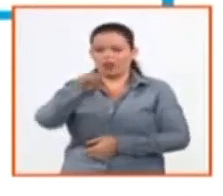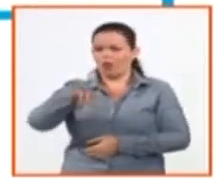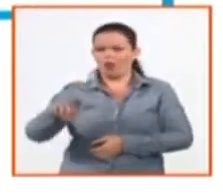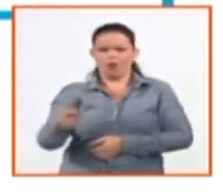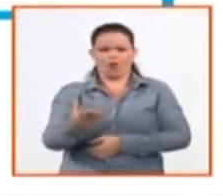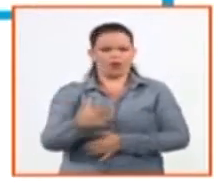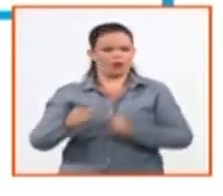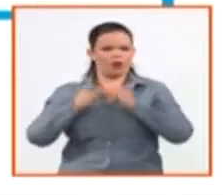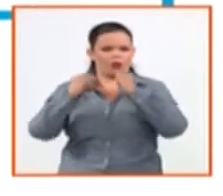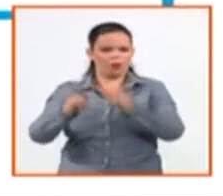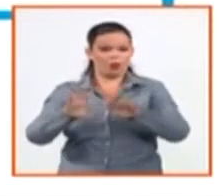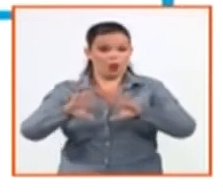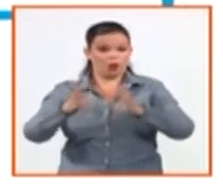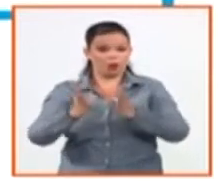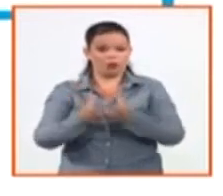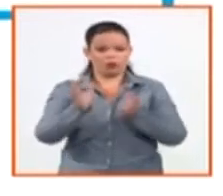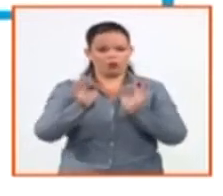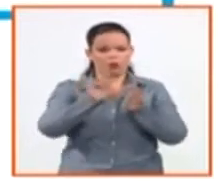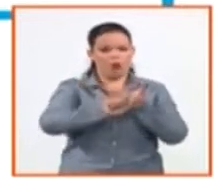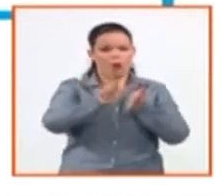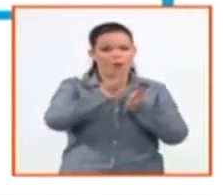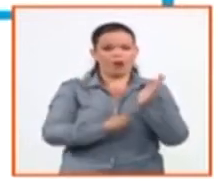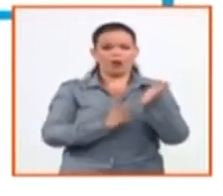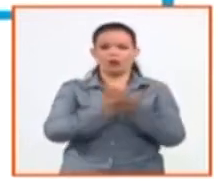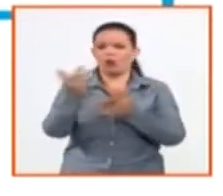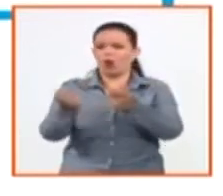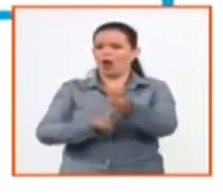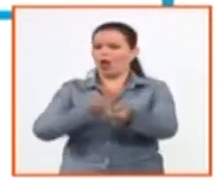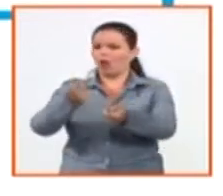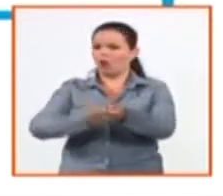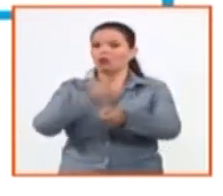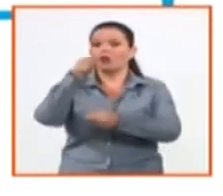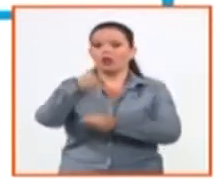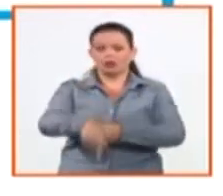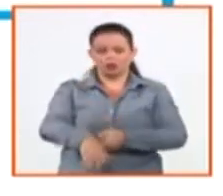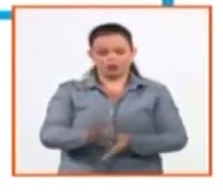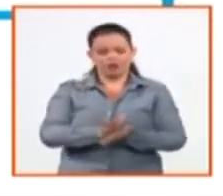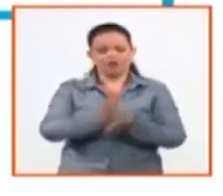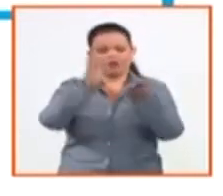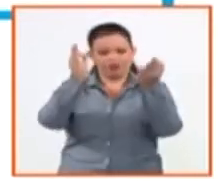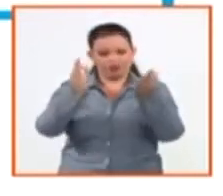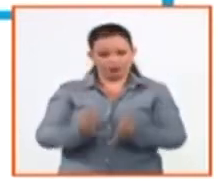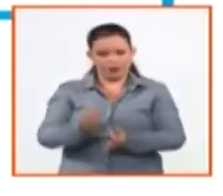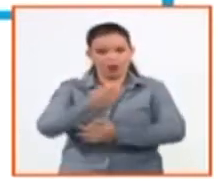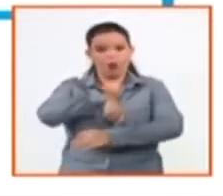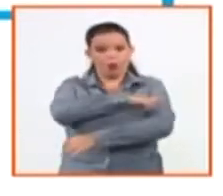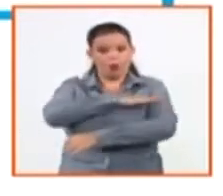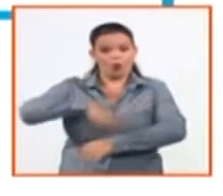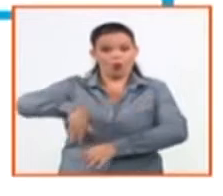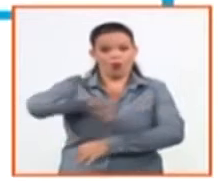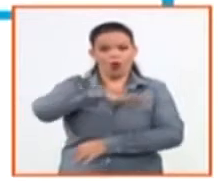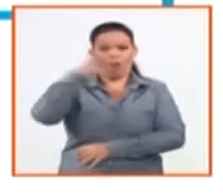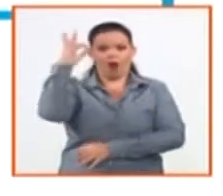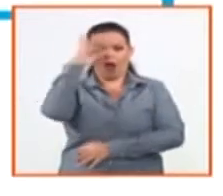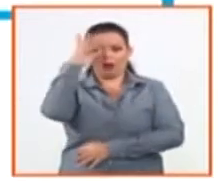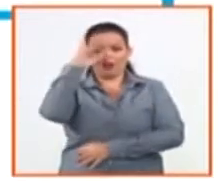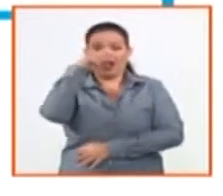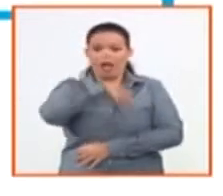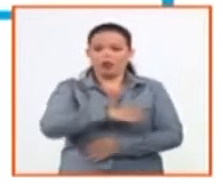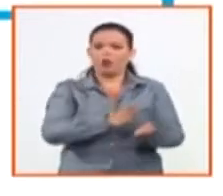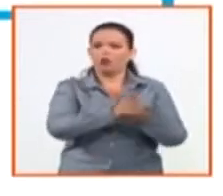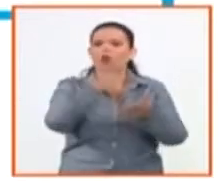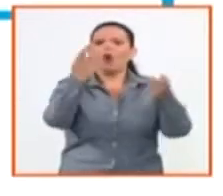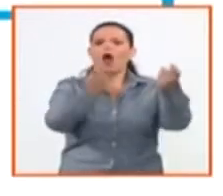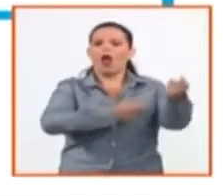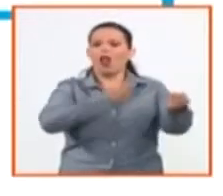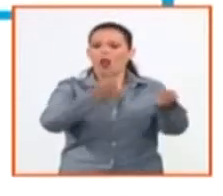valle para continuar la lucha. Le aseguramos al pueblo de Afganistán que la lucha contra los talibanes y sus socios